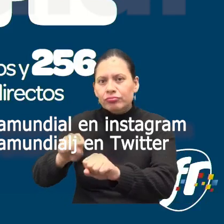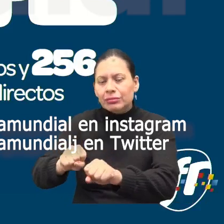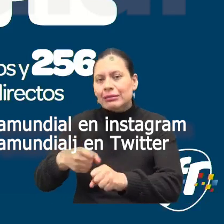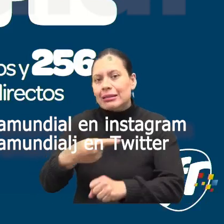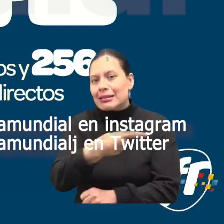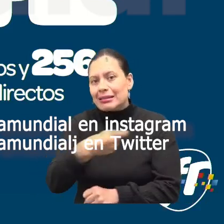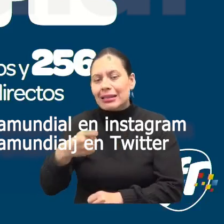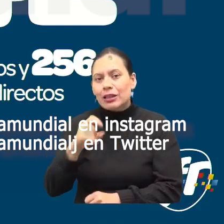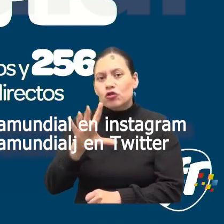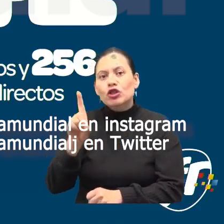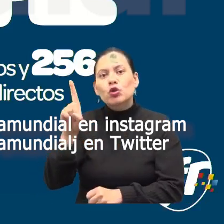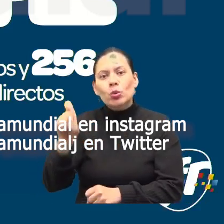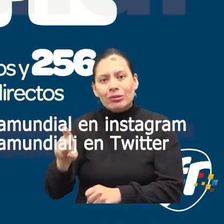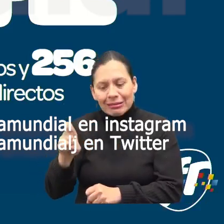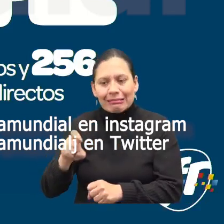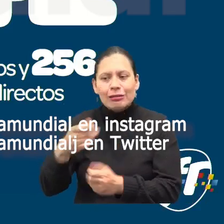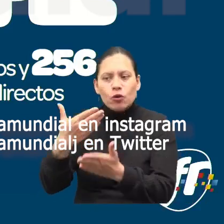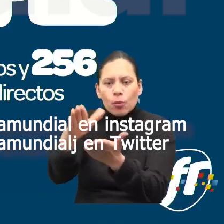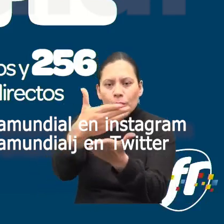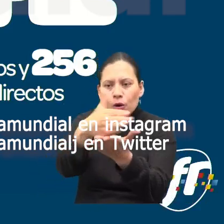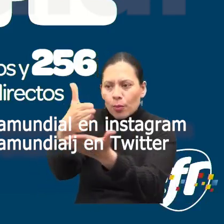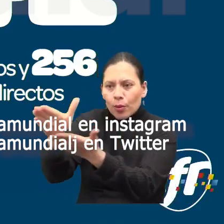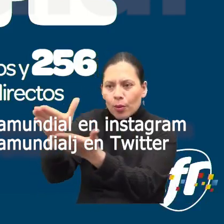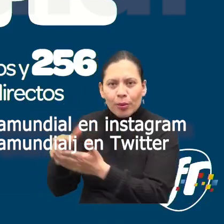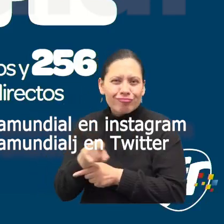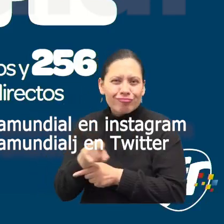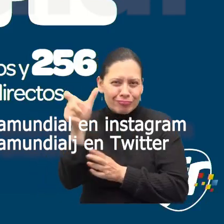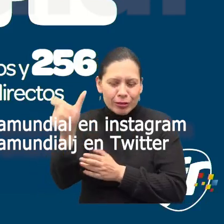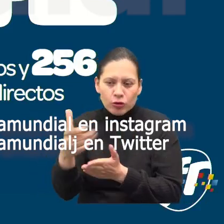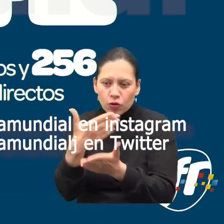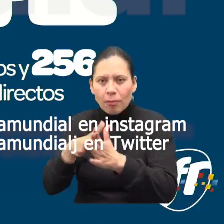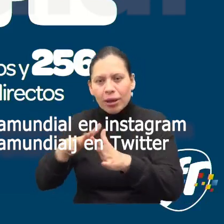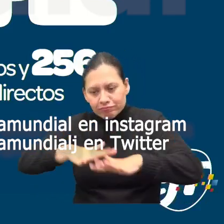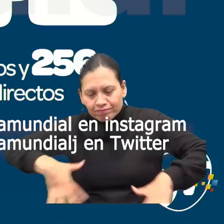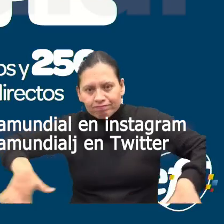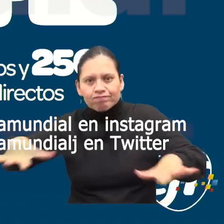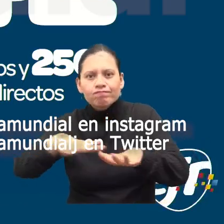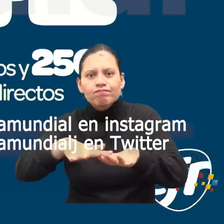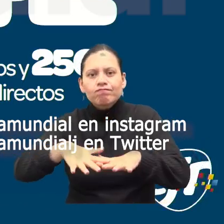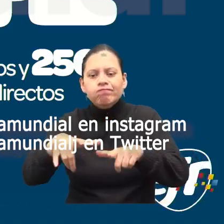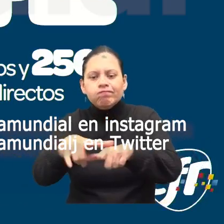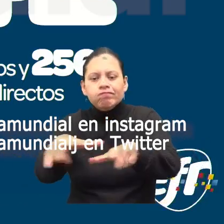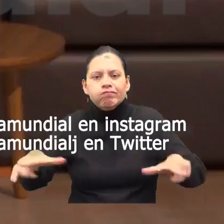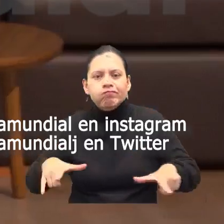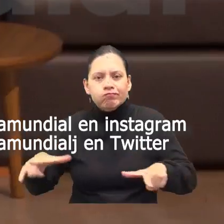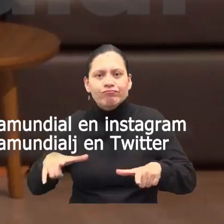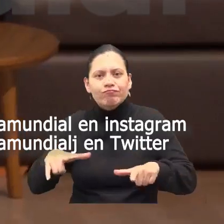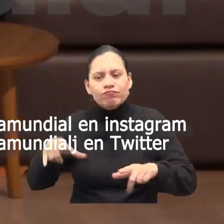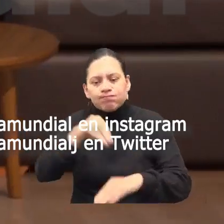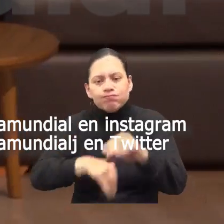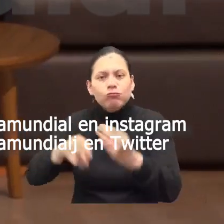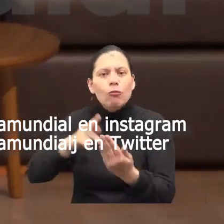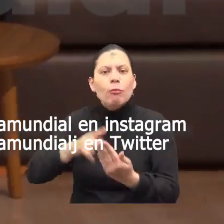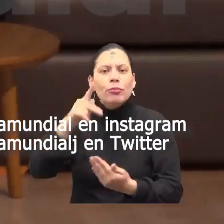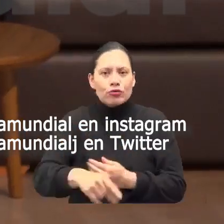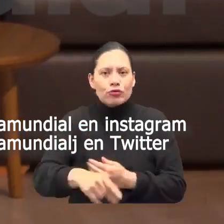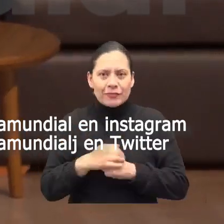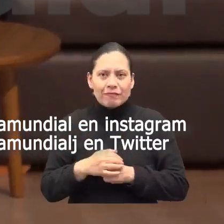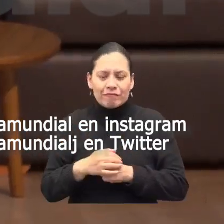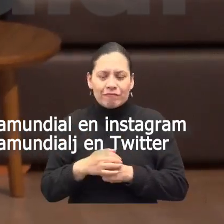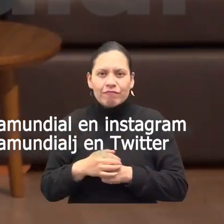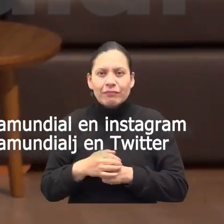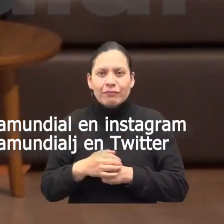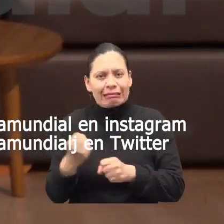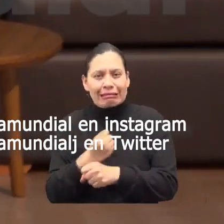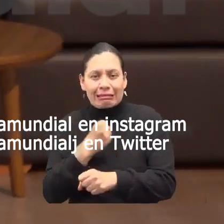de los 158 predios requeridos para el corredor de operación del proyecto. Esto es